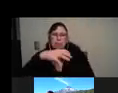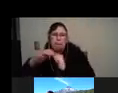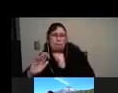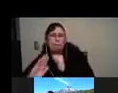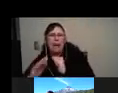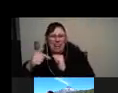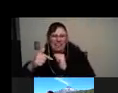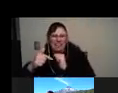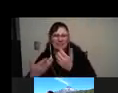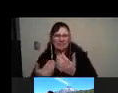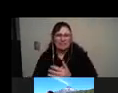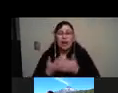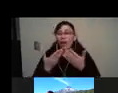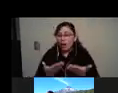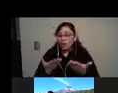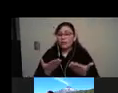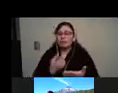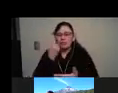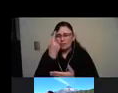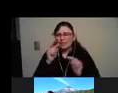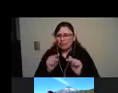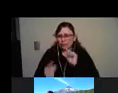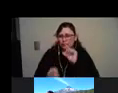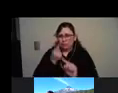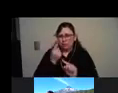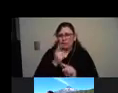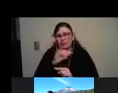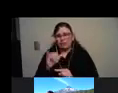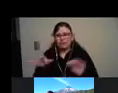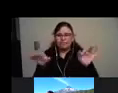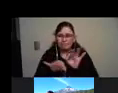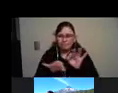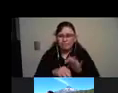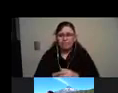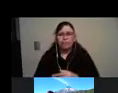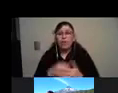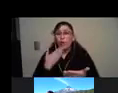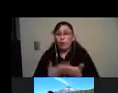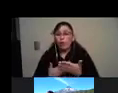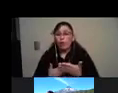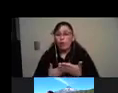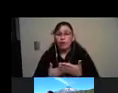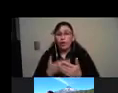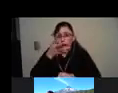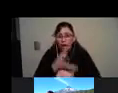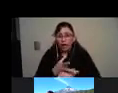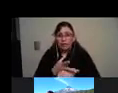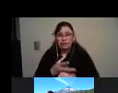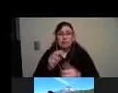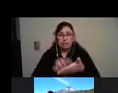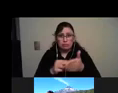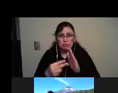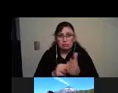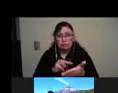y entendiendo esto, ¿cierto? Es importante destacar que cuando se produce una afectación,